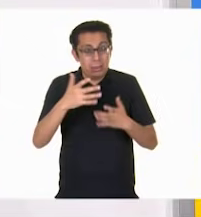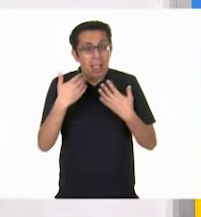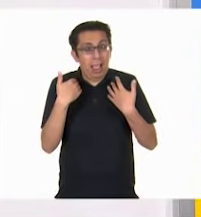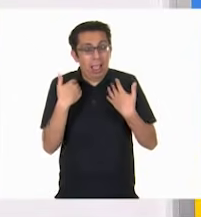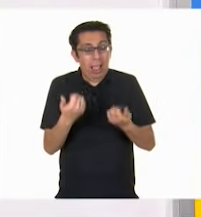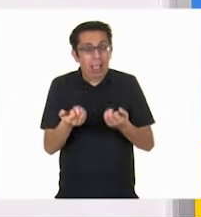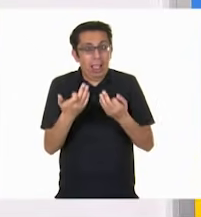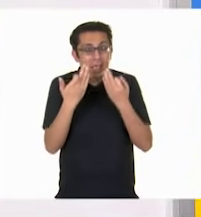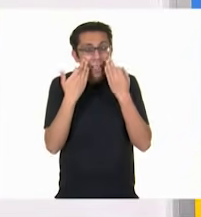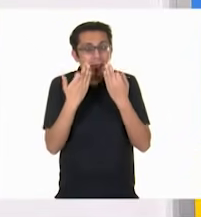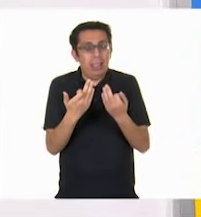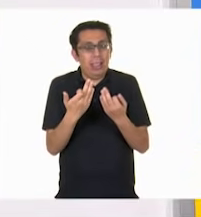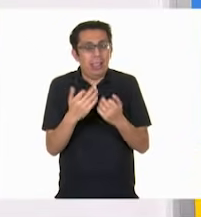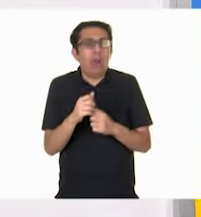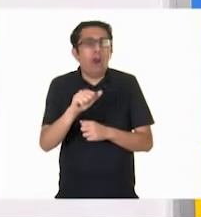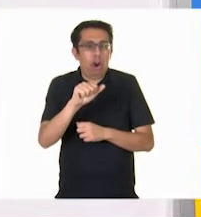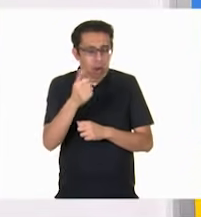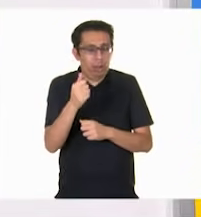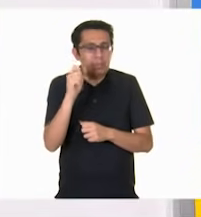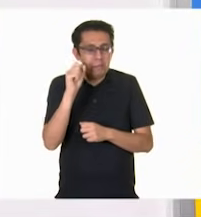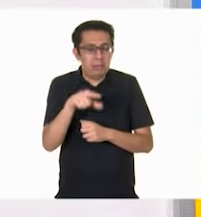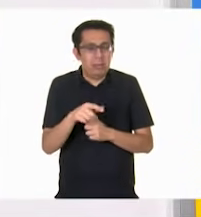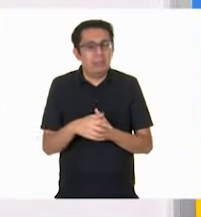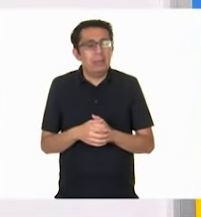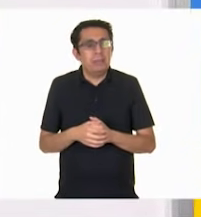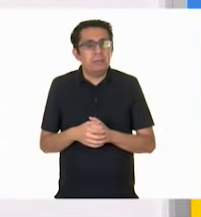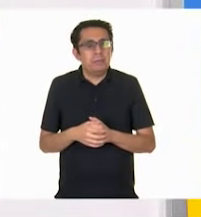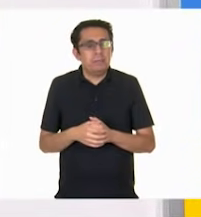Sí. Y el 11. Sí.